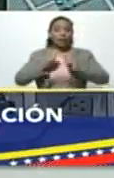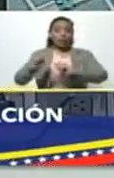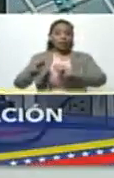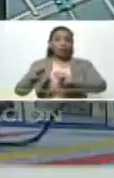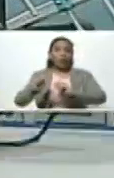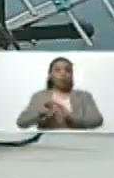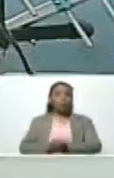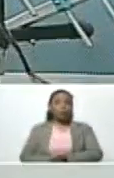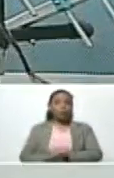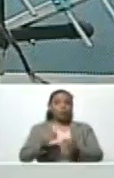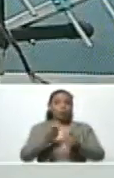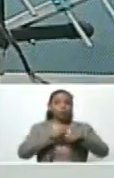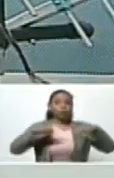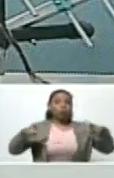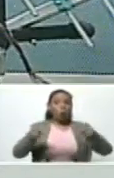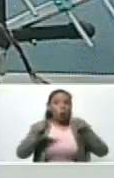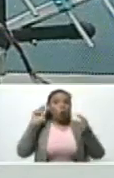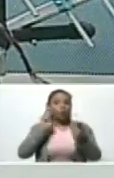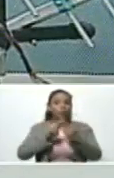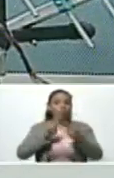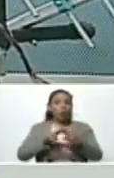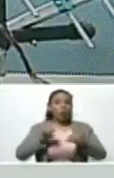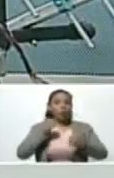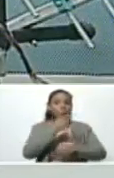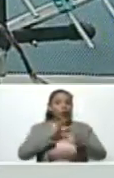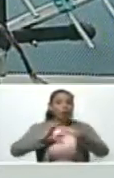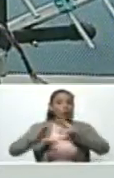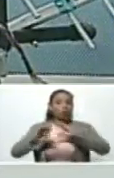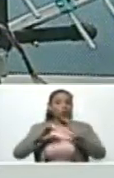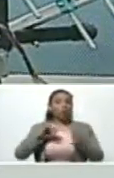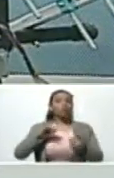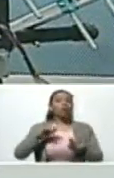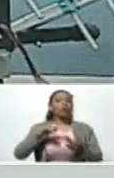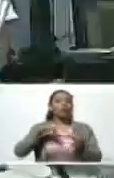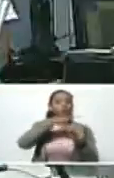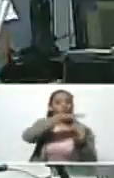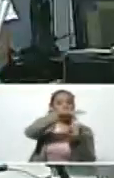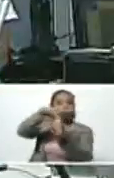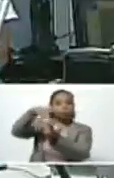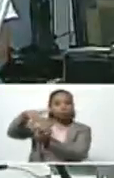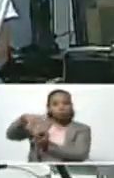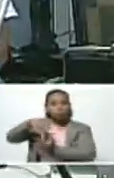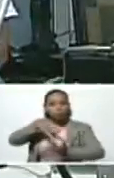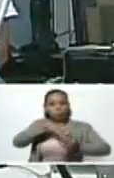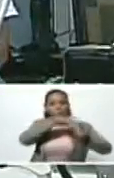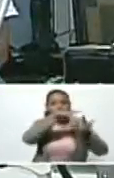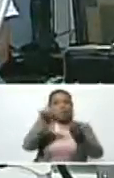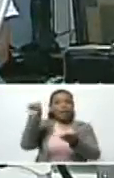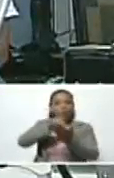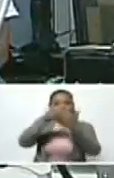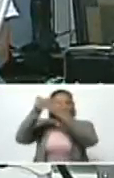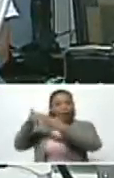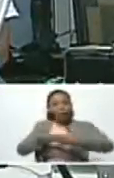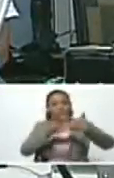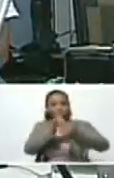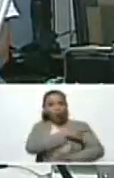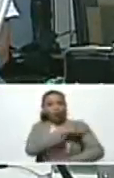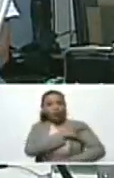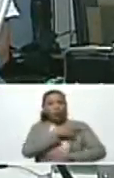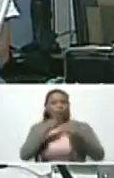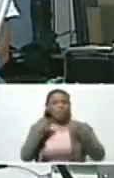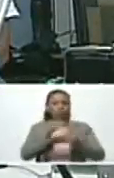proyecto es masificar el conocimiento en cuanto a las telecomunicaciones satelitales y llevar el proyecto a centros de estudio y universidades